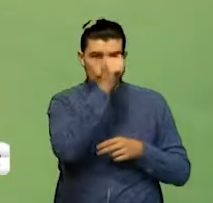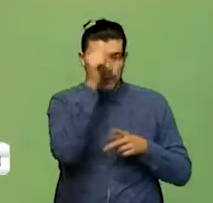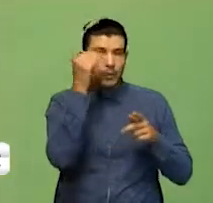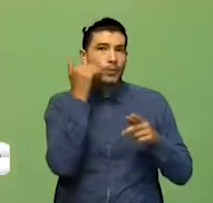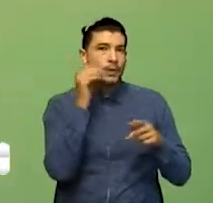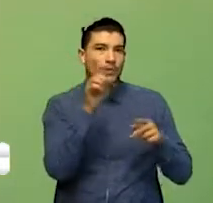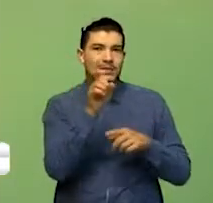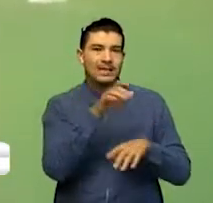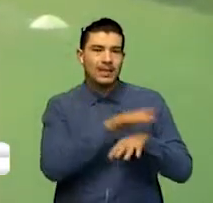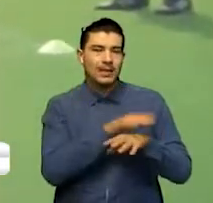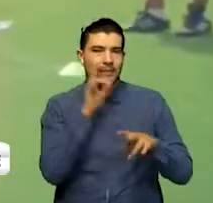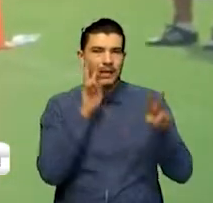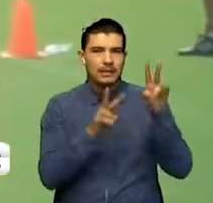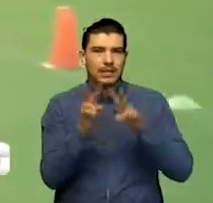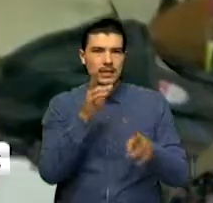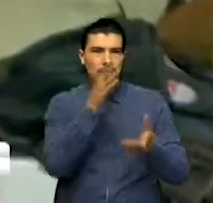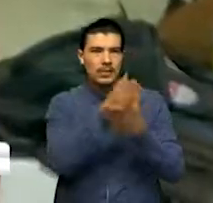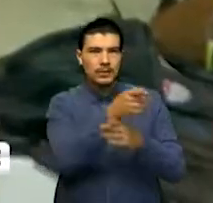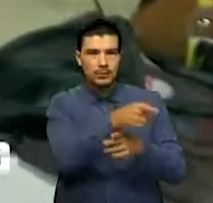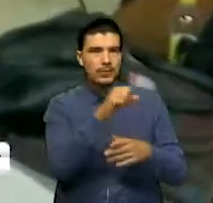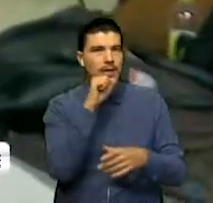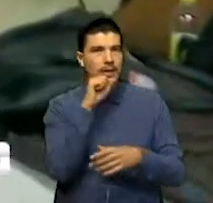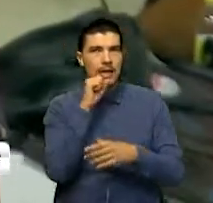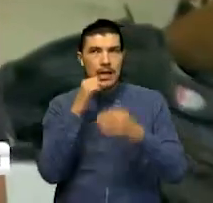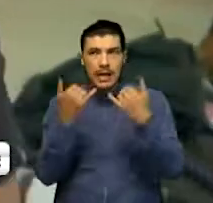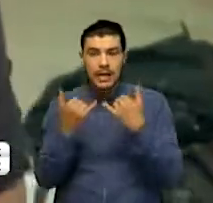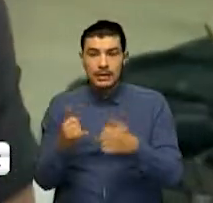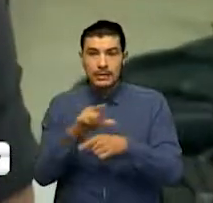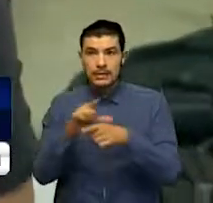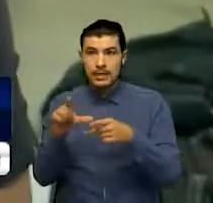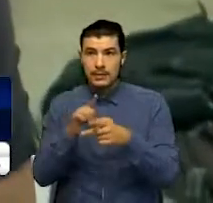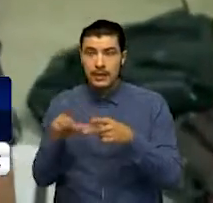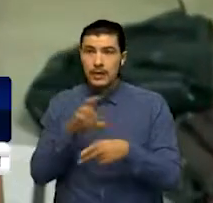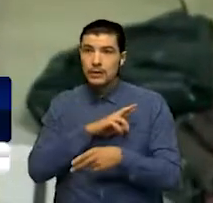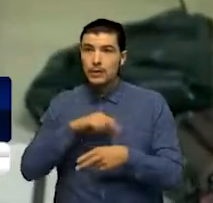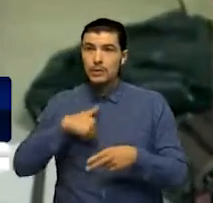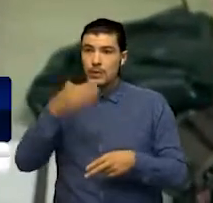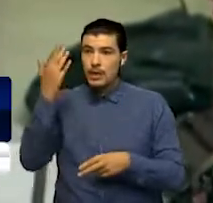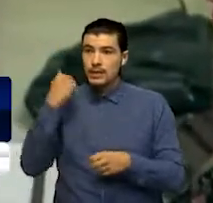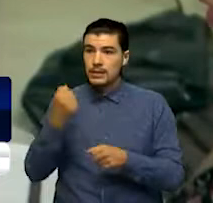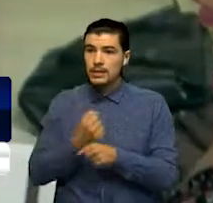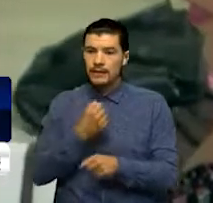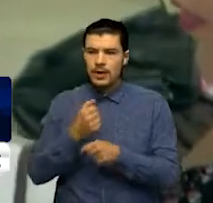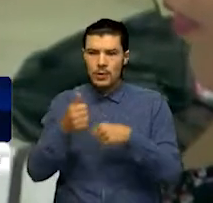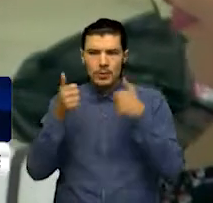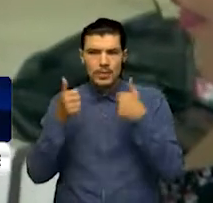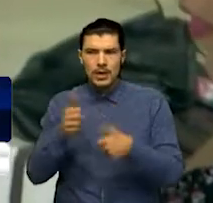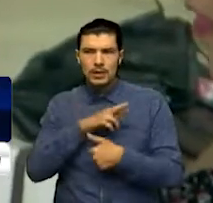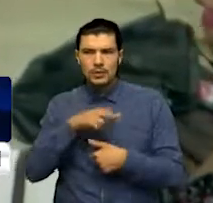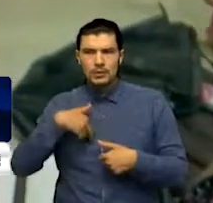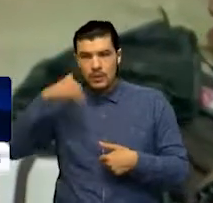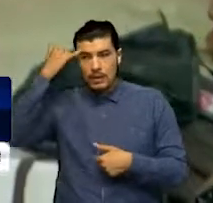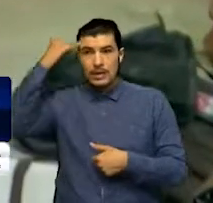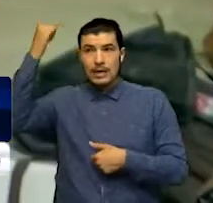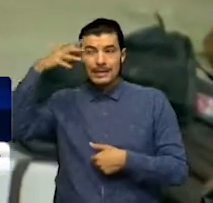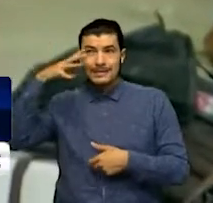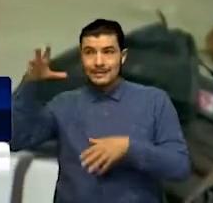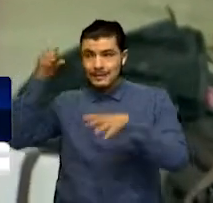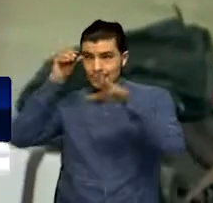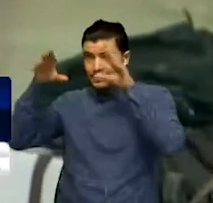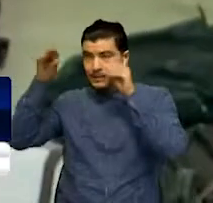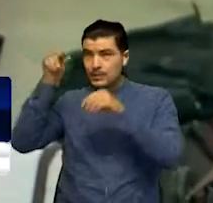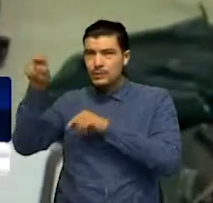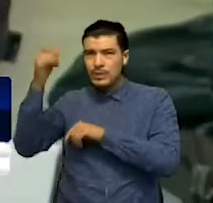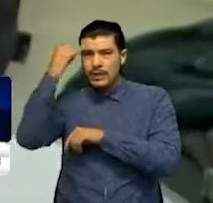tarde visita a la alianza petrolera en barrancabermeja en este tema nada de más tener la oportunidad de trabajar bien de captar un poco más la idea de lo que quiere el